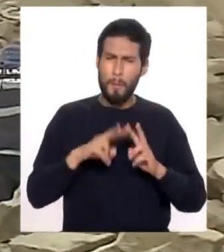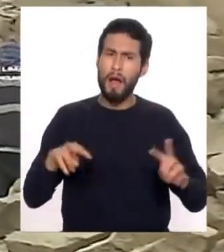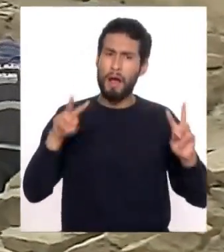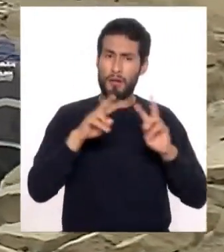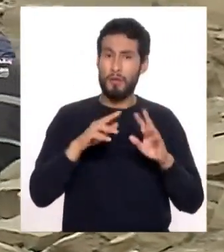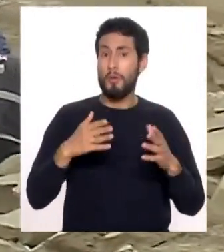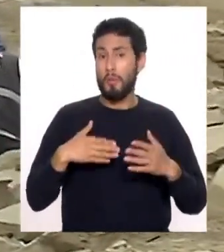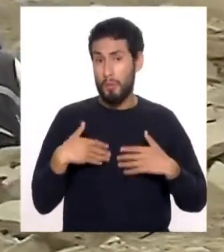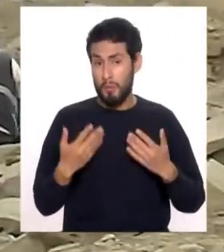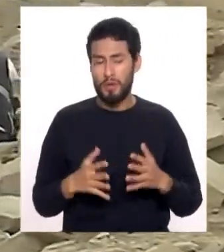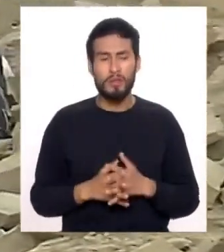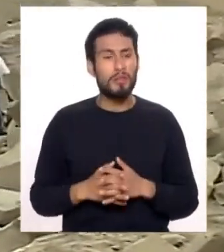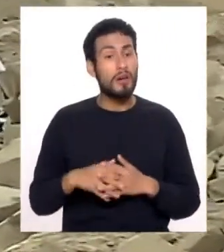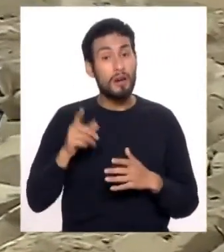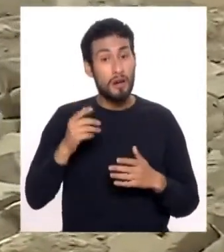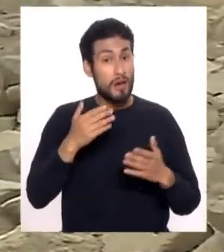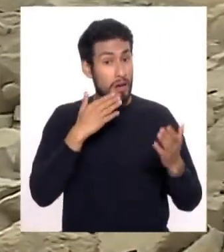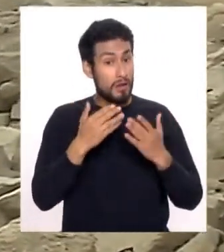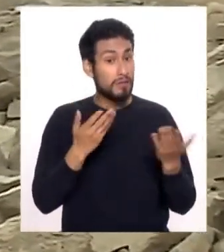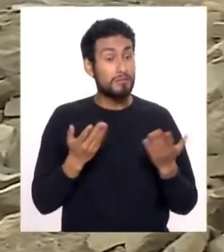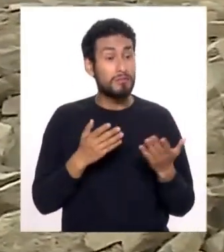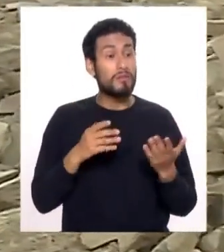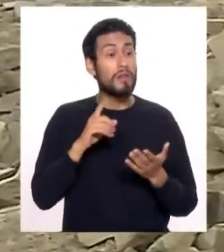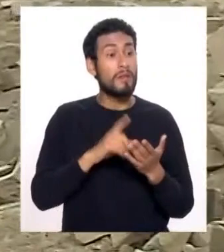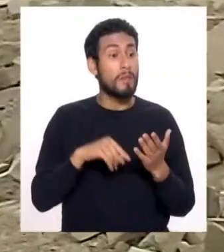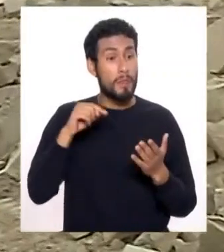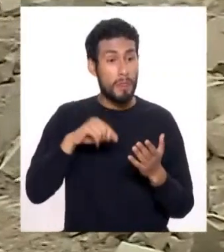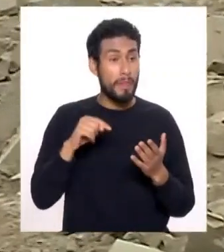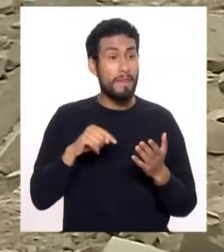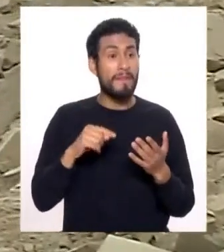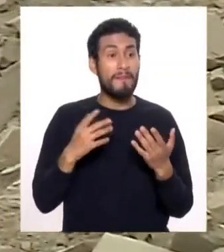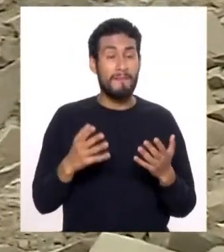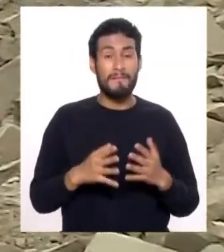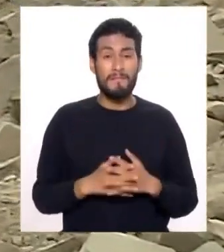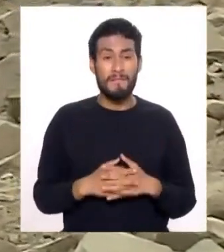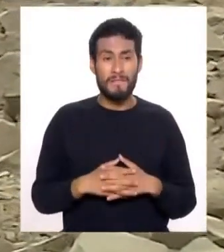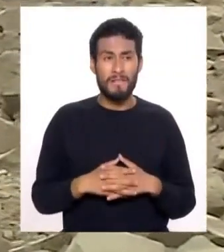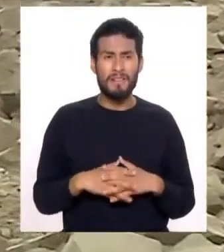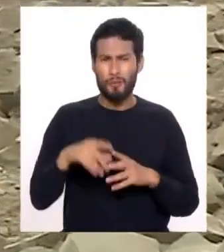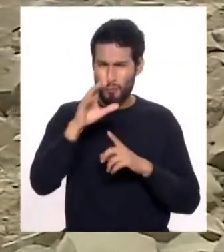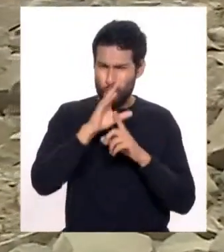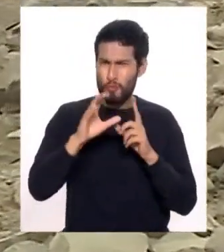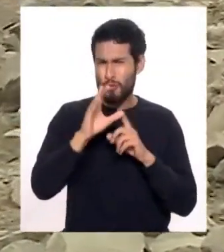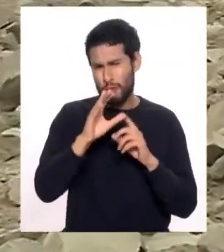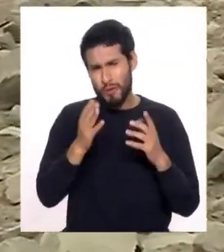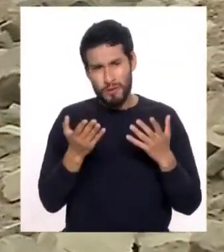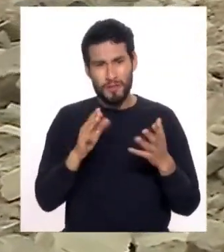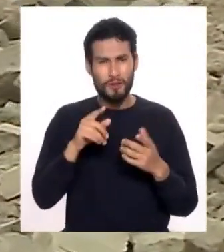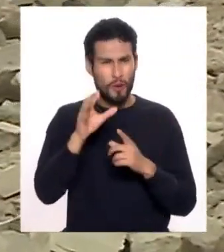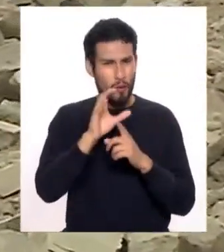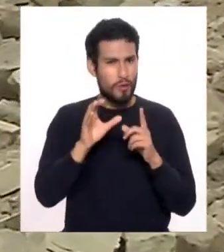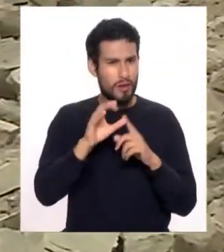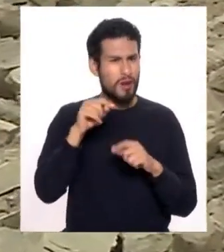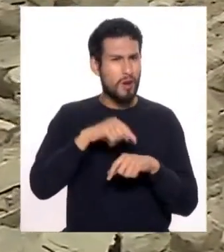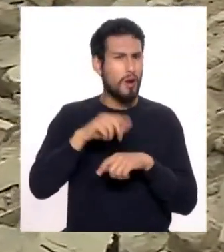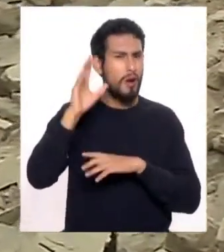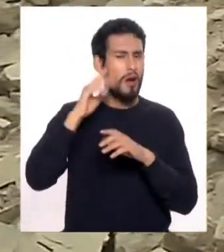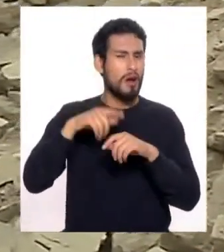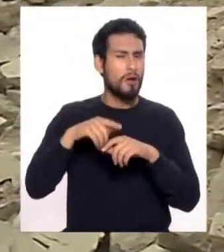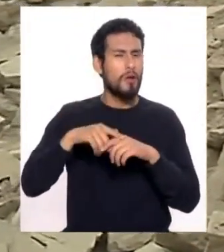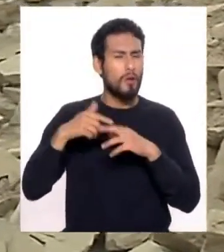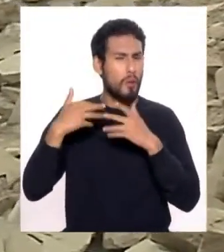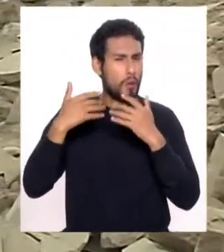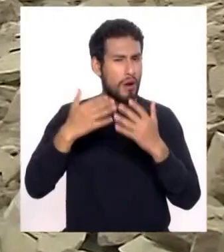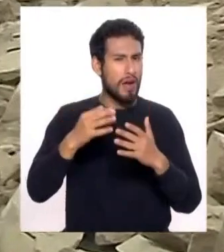puede tener. Entonces, para poder mencionarles en realidad esta cultura, vamos a denominarla así, pertenece a un periodo